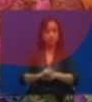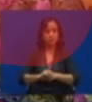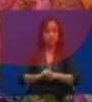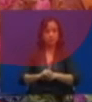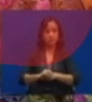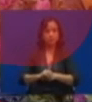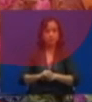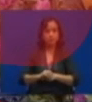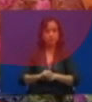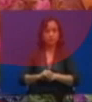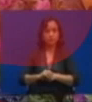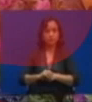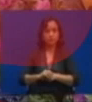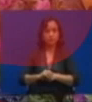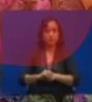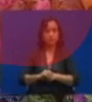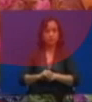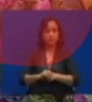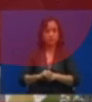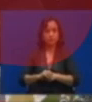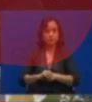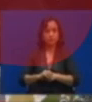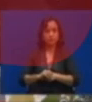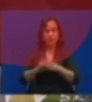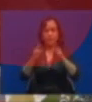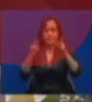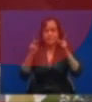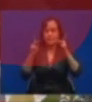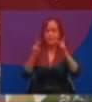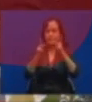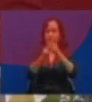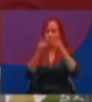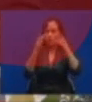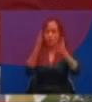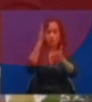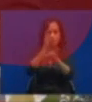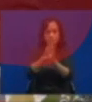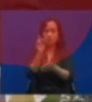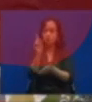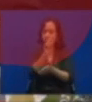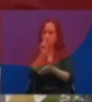en medidas extremas radicales